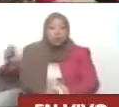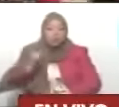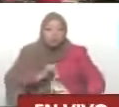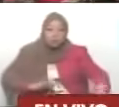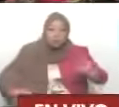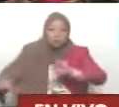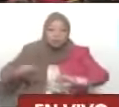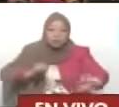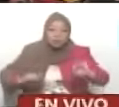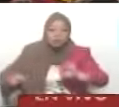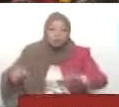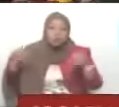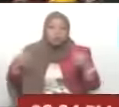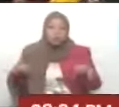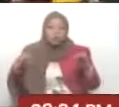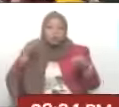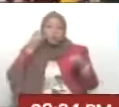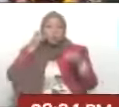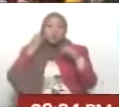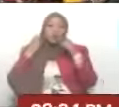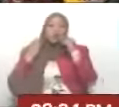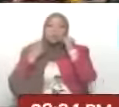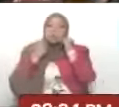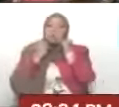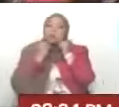locales, que es lo que debemos entender.